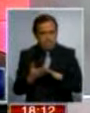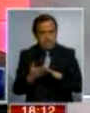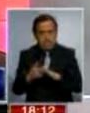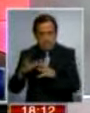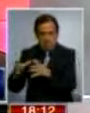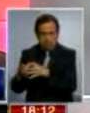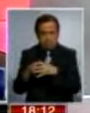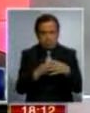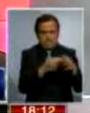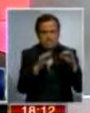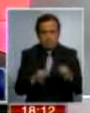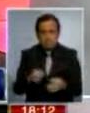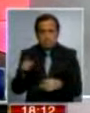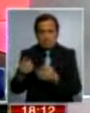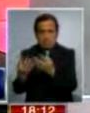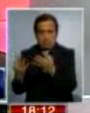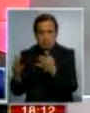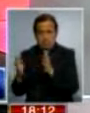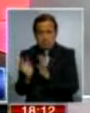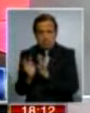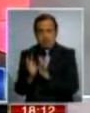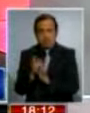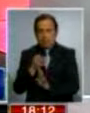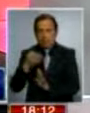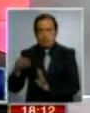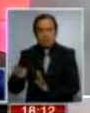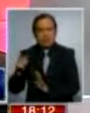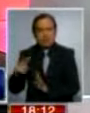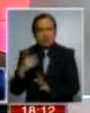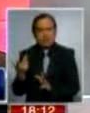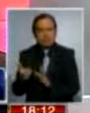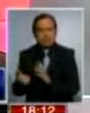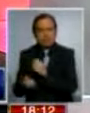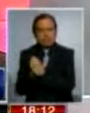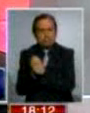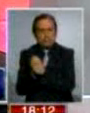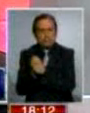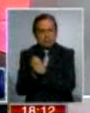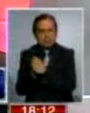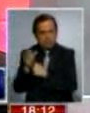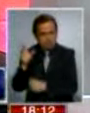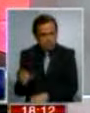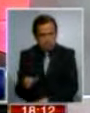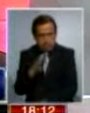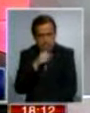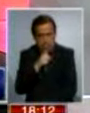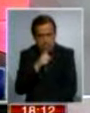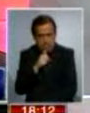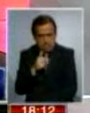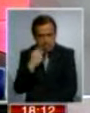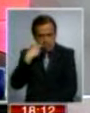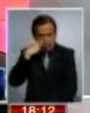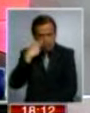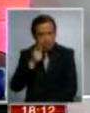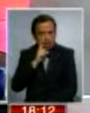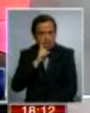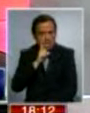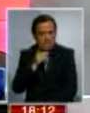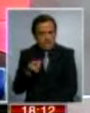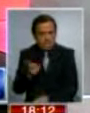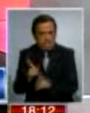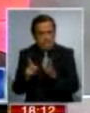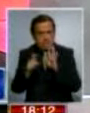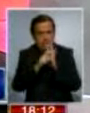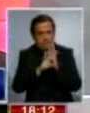segura. Y la cárcel está en el patio trasero. Entonces esas personas que están privadas de libertad, ¿no son seres humanos? ¿No tienen derechos constitucionales como la